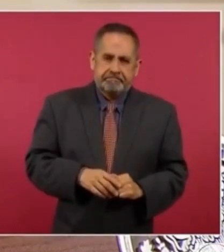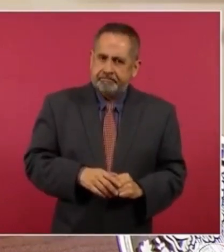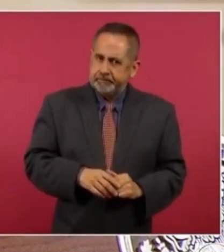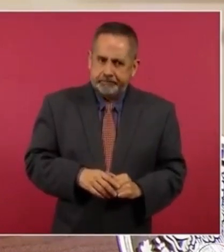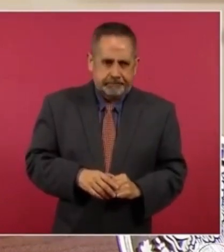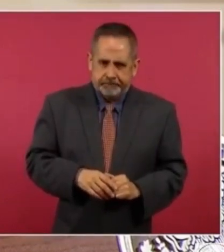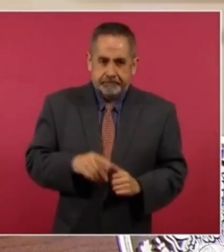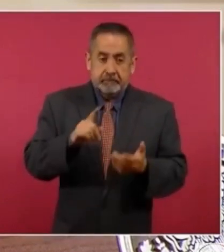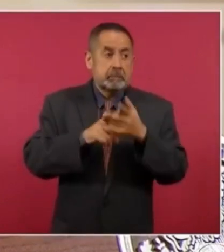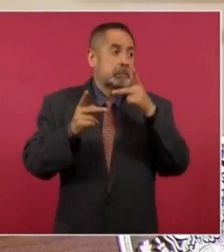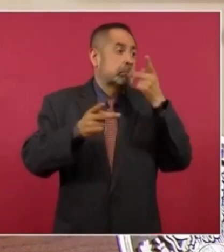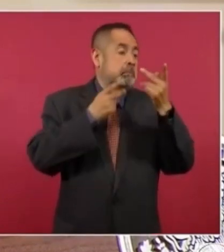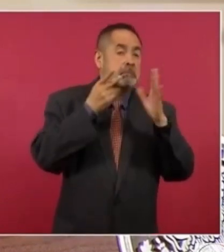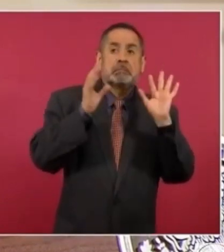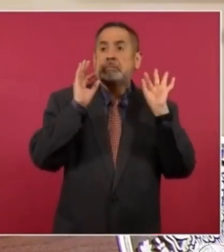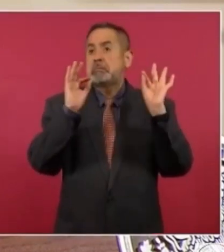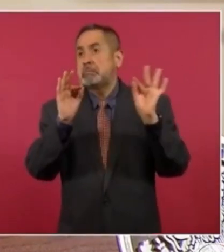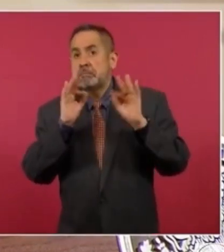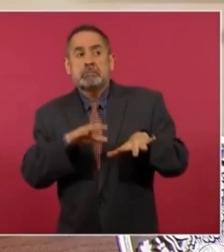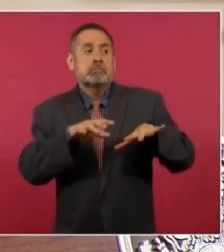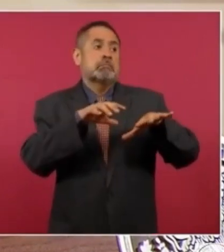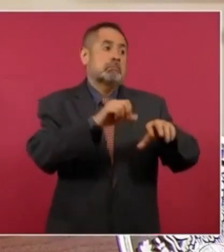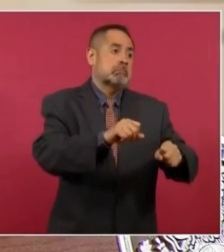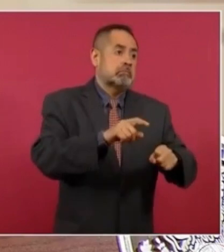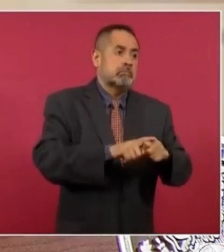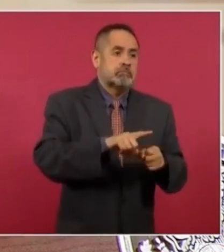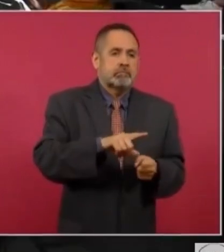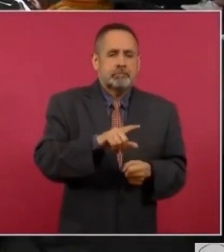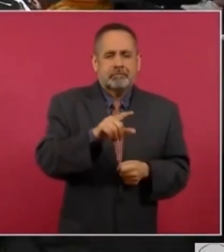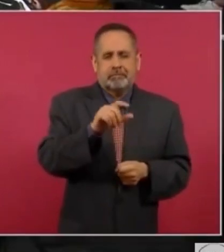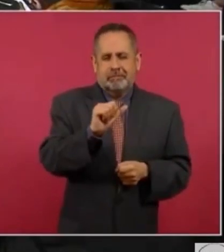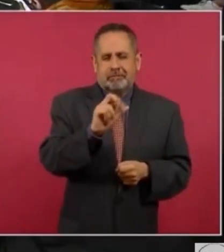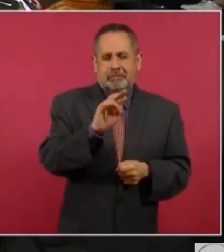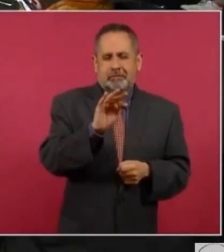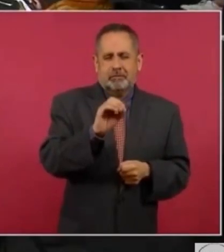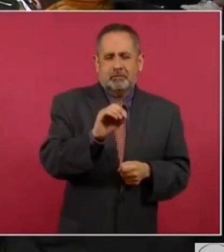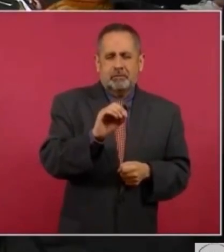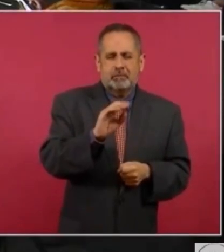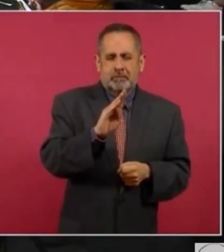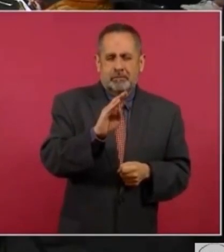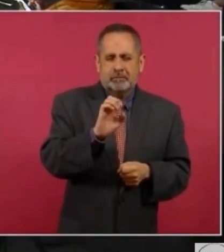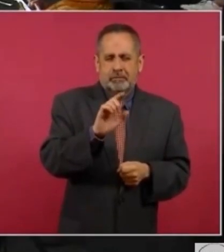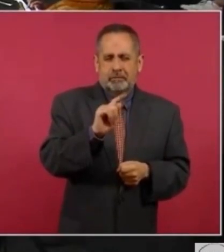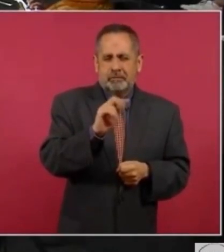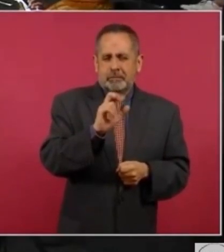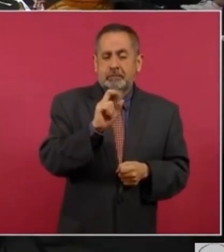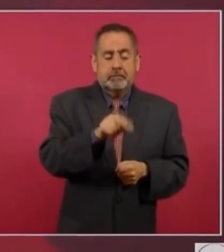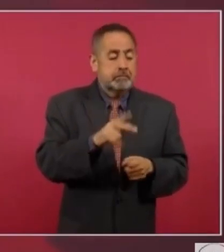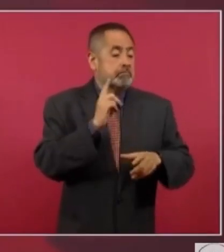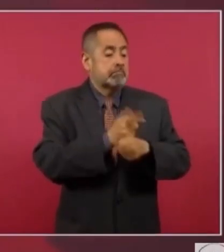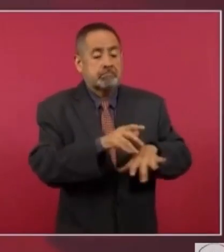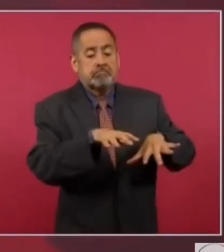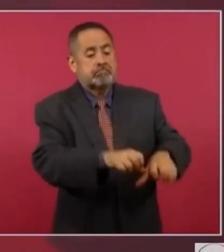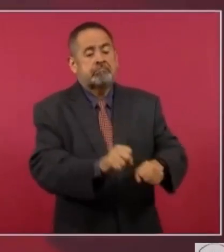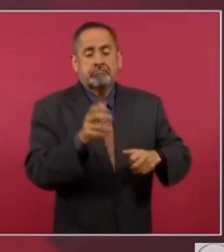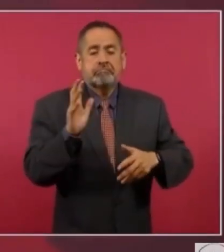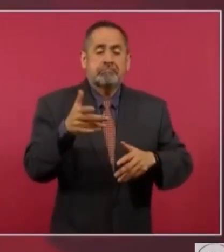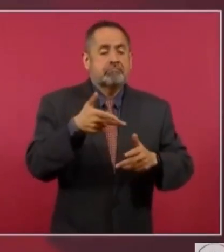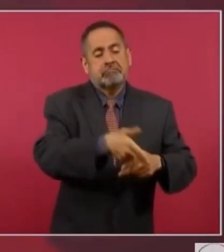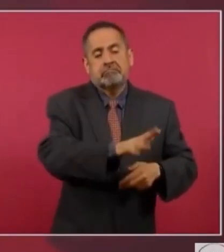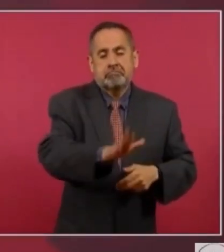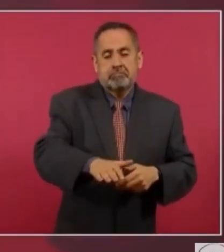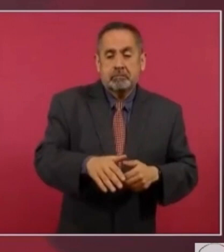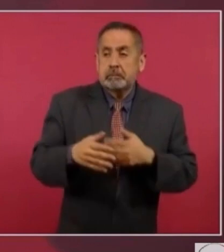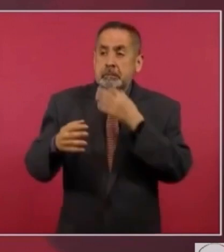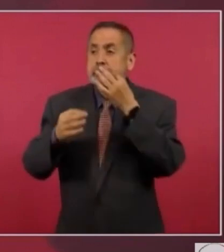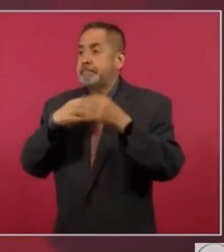fue una celebración. Y en esa ocasión, por eso esto da